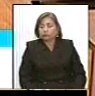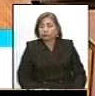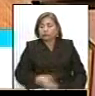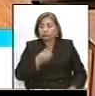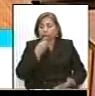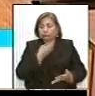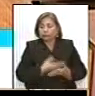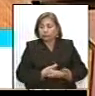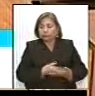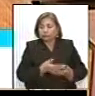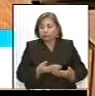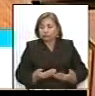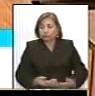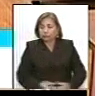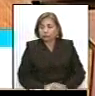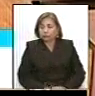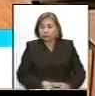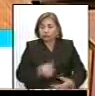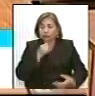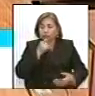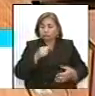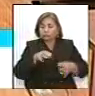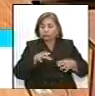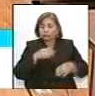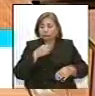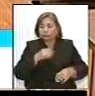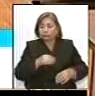usted leyendo acá.